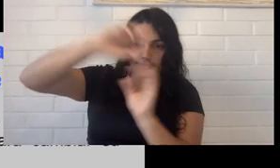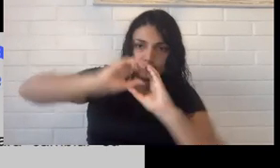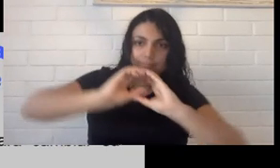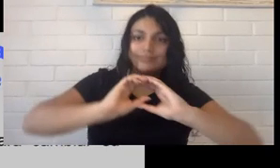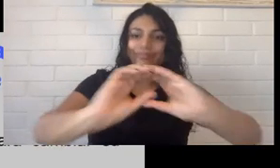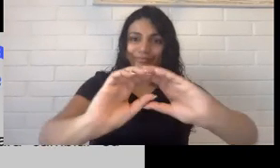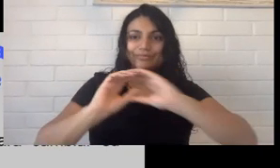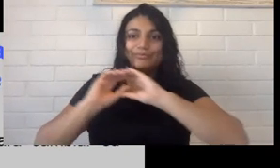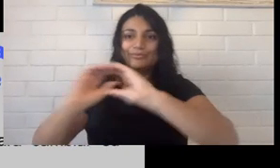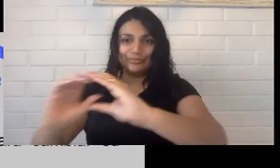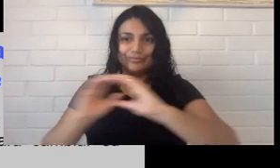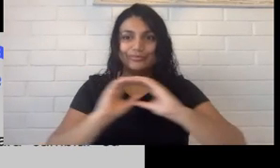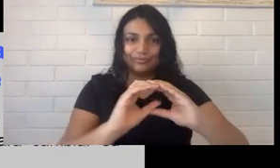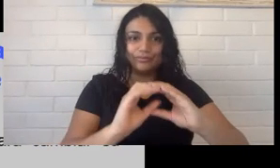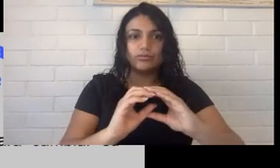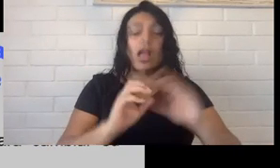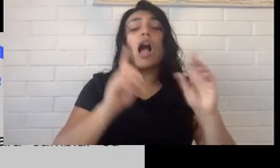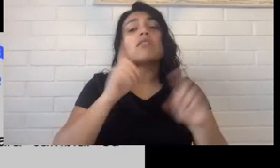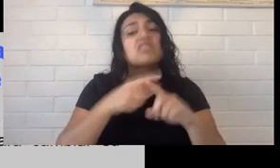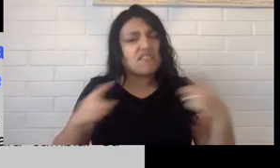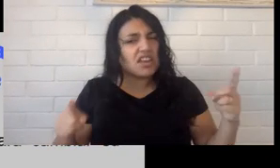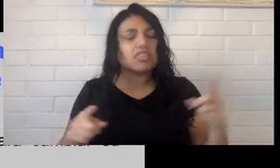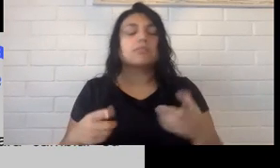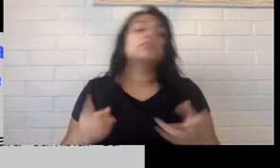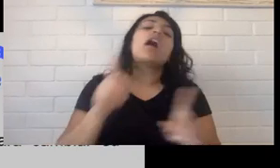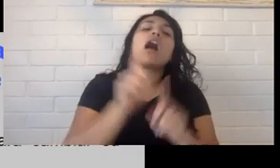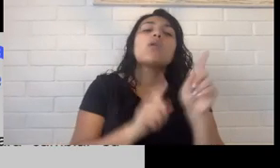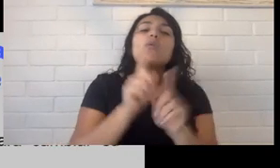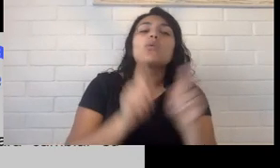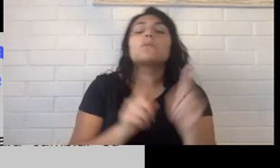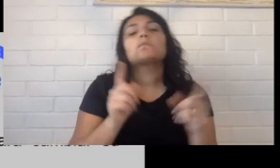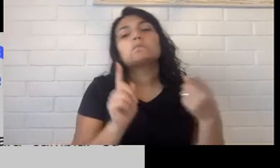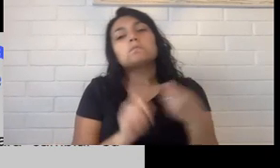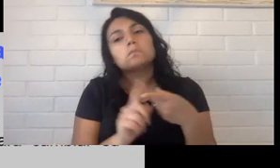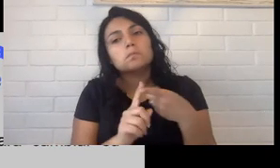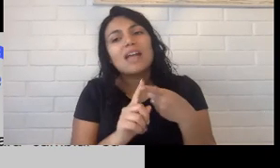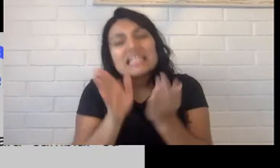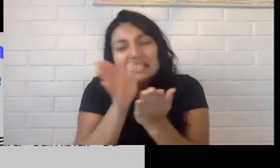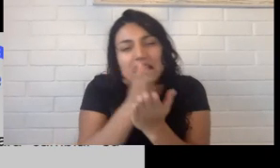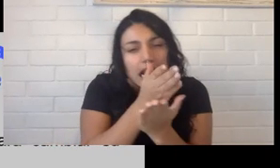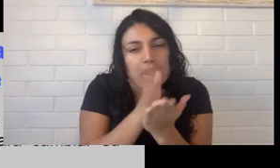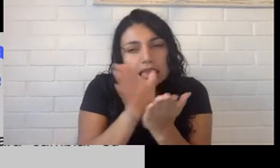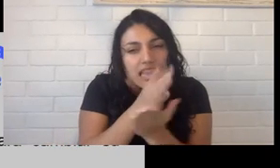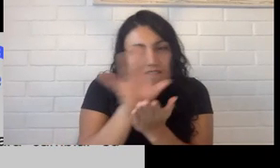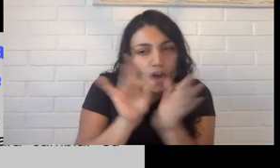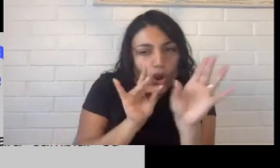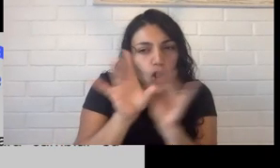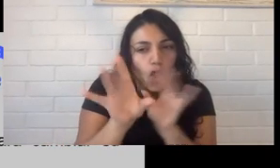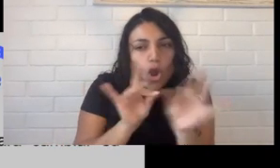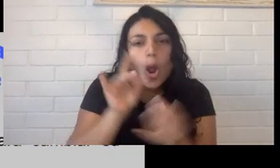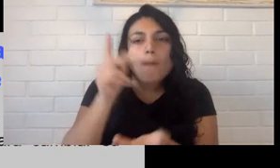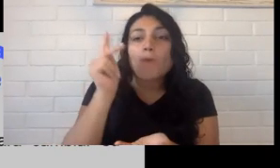canales iónicos. Algunos canales iónicos van a ser canales que van a ser selectivos al